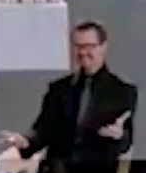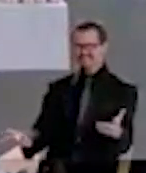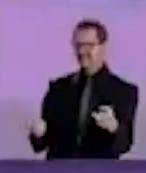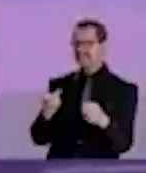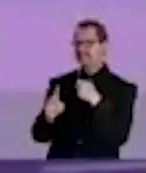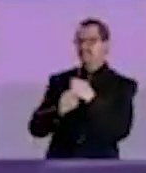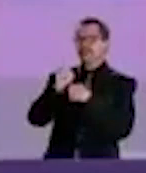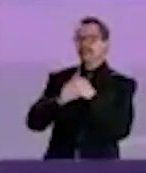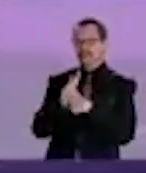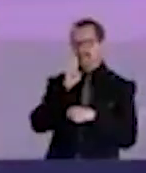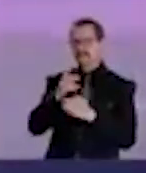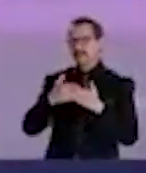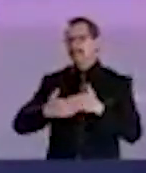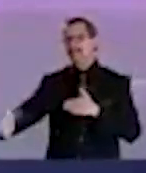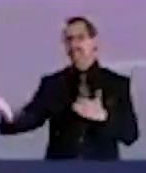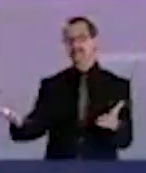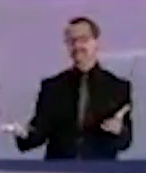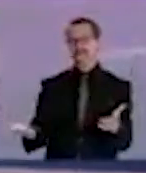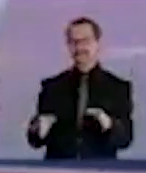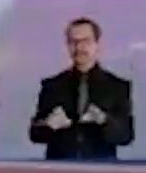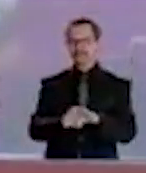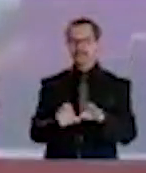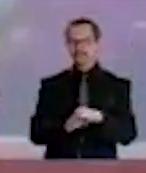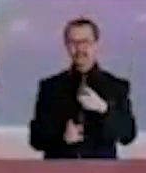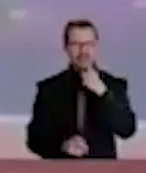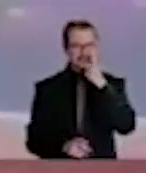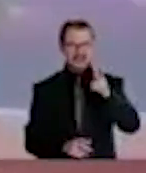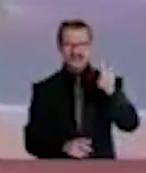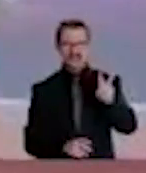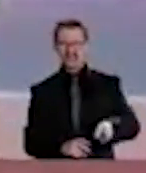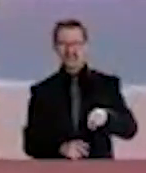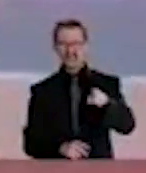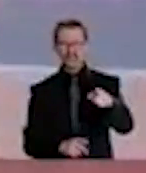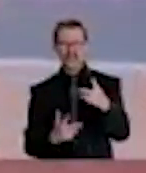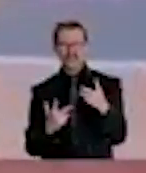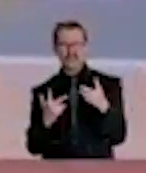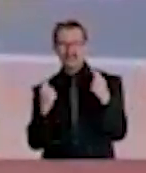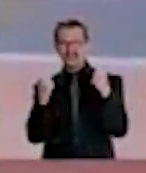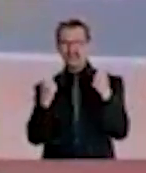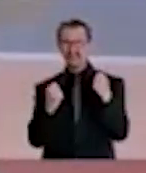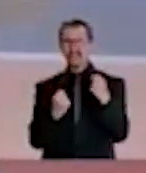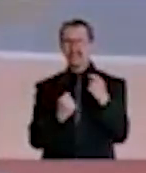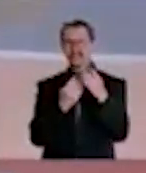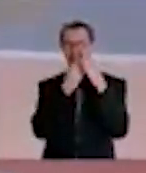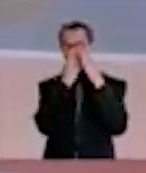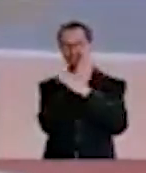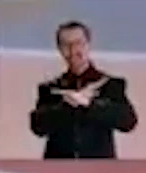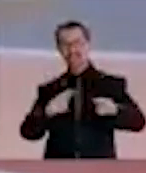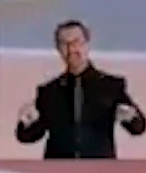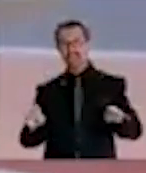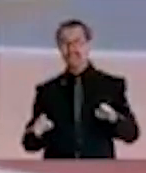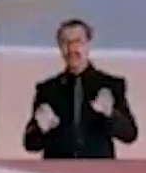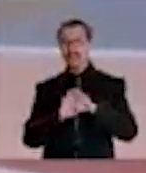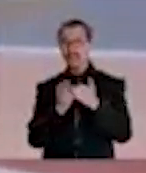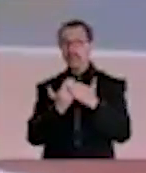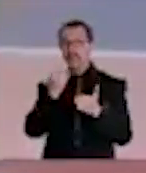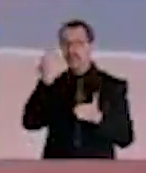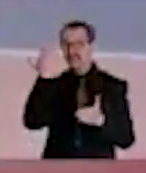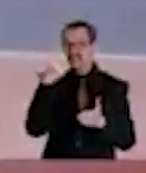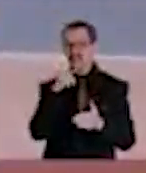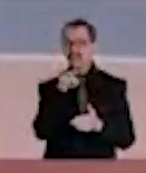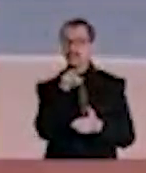perdón segura y único muy cínico para haber sido presidente de la cámara de diputados-